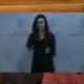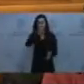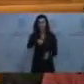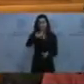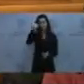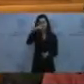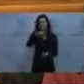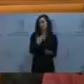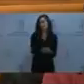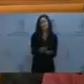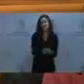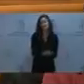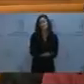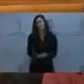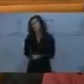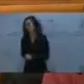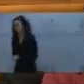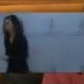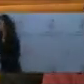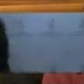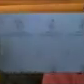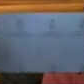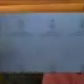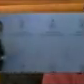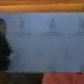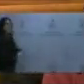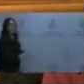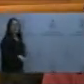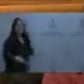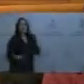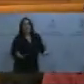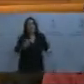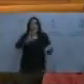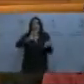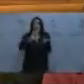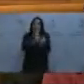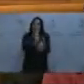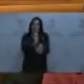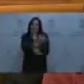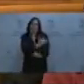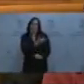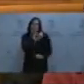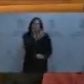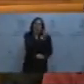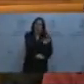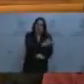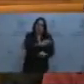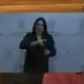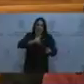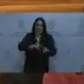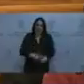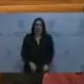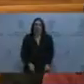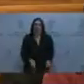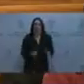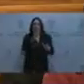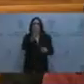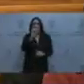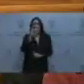no. En resumen, el riesgo vivo entre préstamos y avales concedidos por el Principado a 30 de junio es